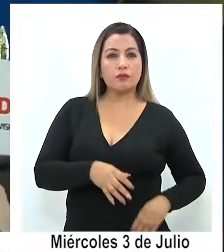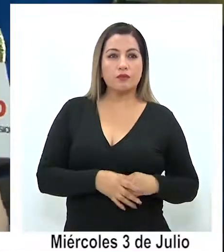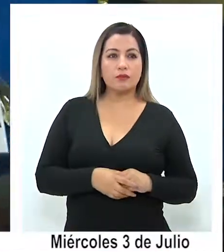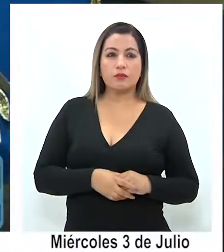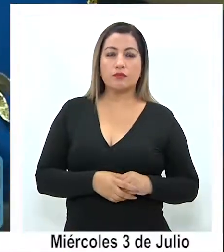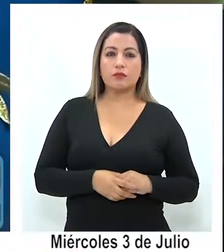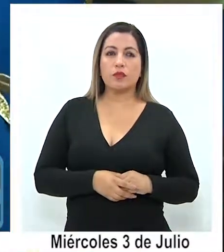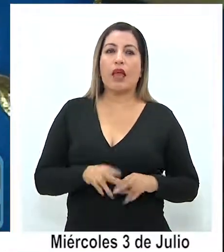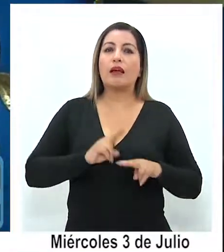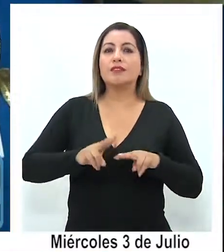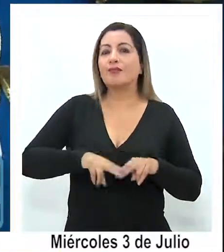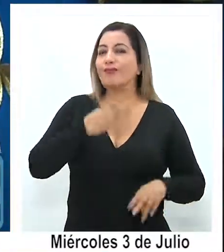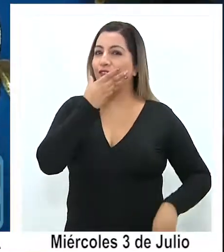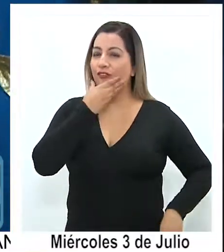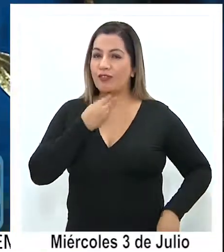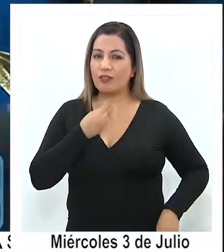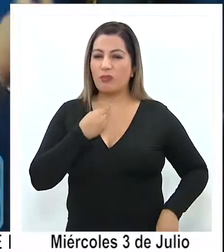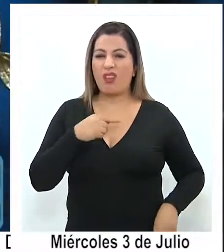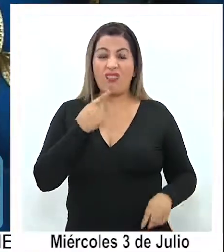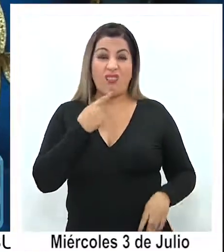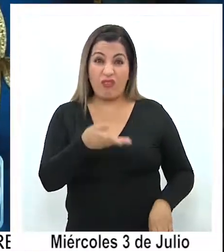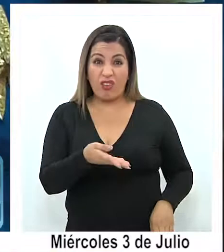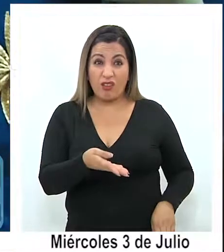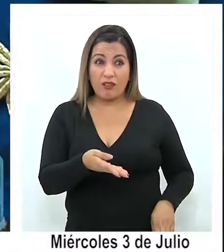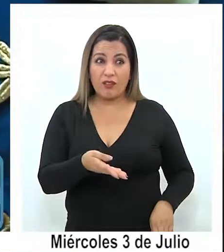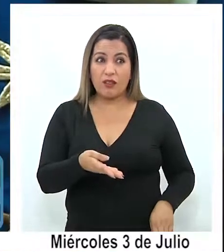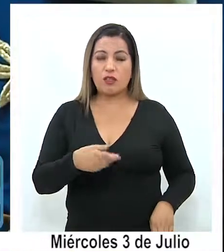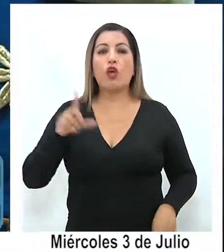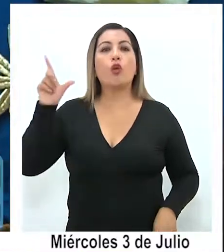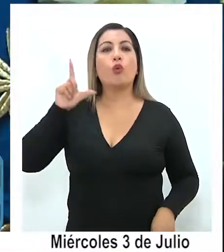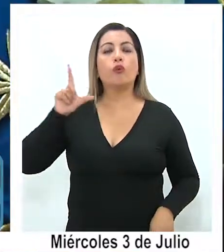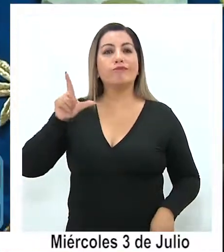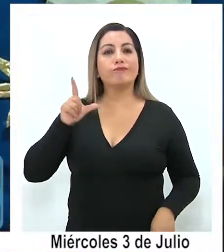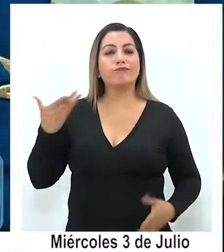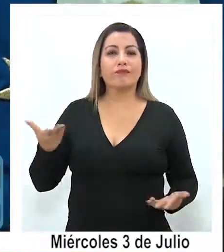Tengo que almorcearlo, porque está feo, así que esto lo tengo que tener para el lunes.